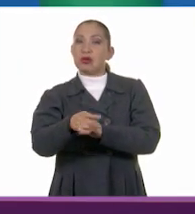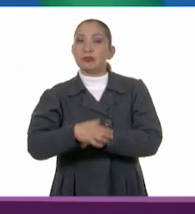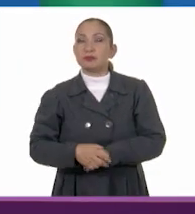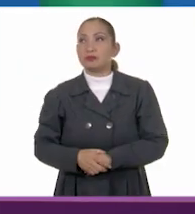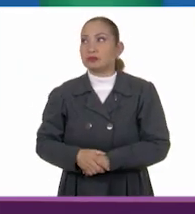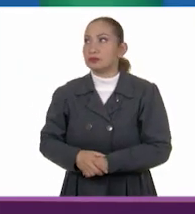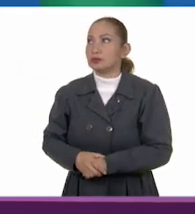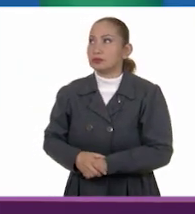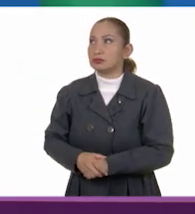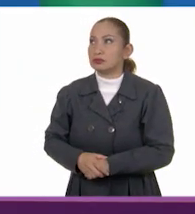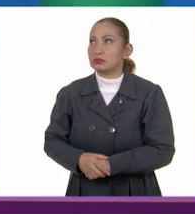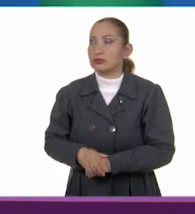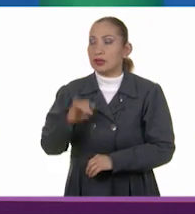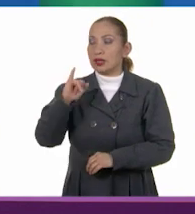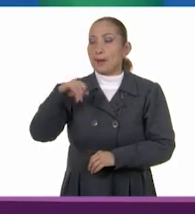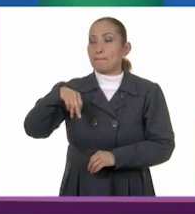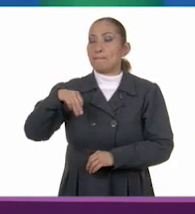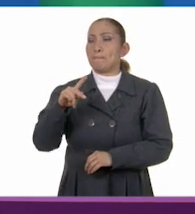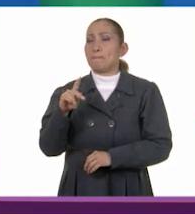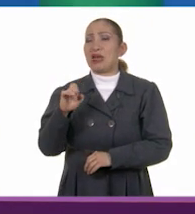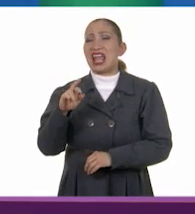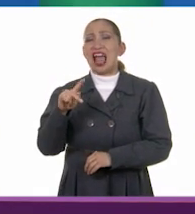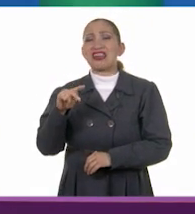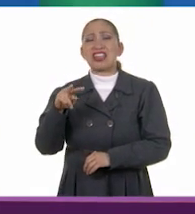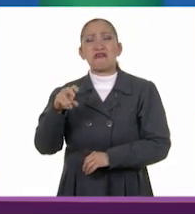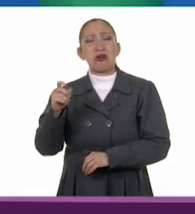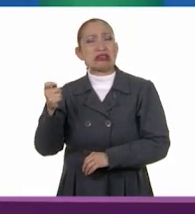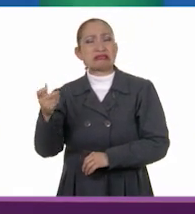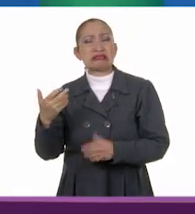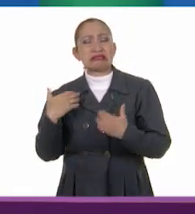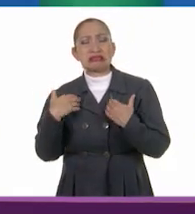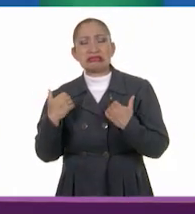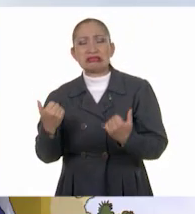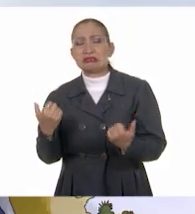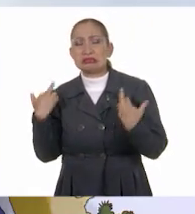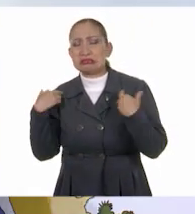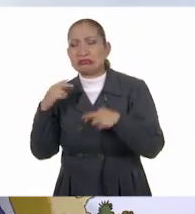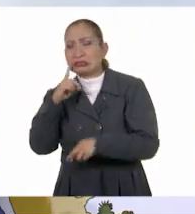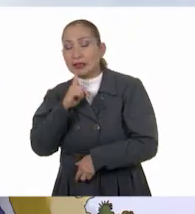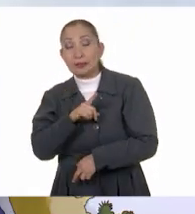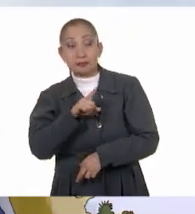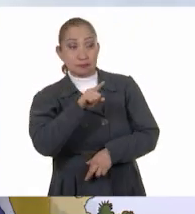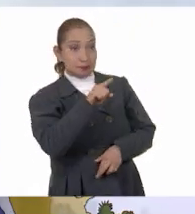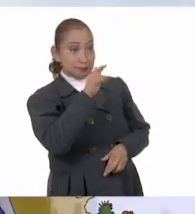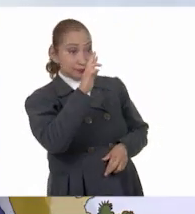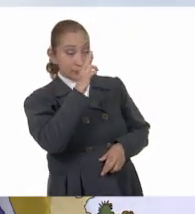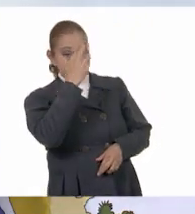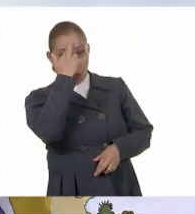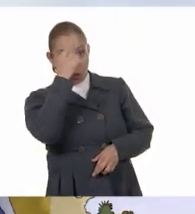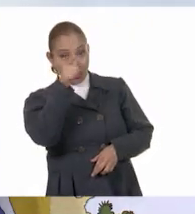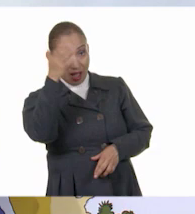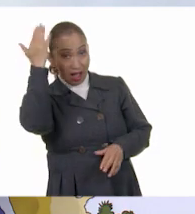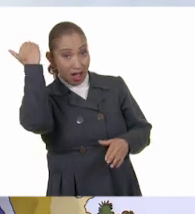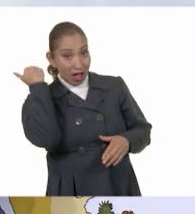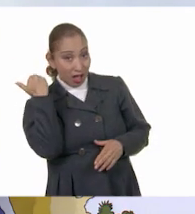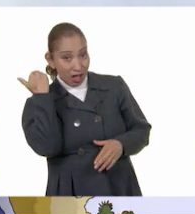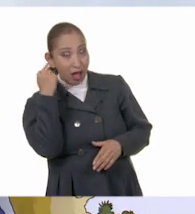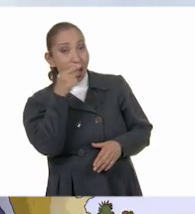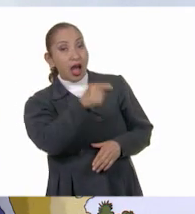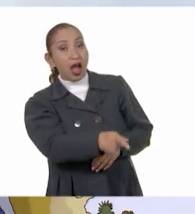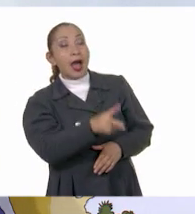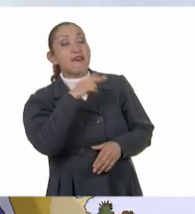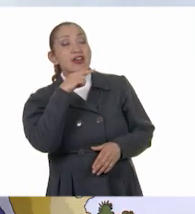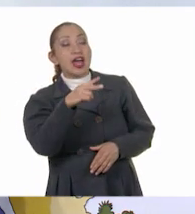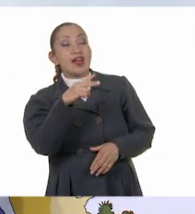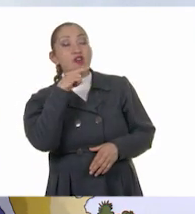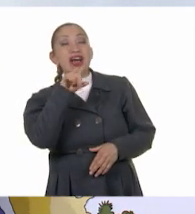infinitivo, imperativo. ¿Qué es eso, maestra María? Si recuerdas, y si ustedes acuerdan, niños y niños, los